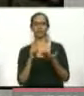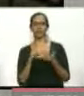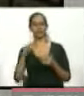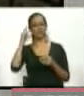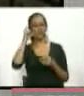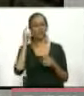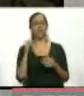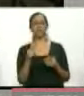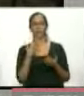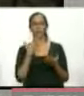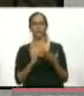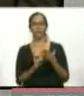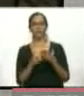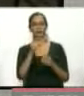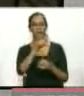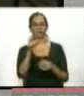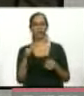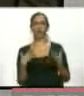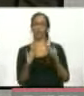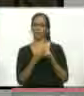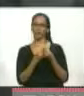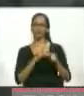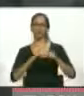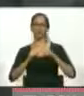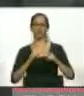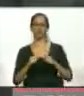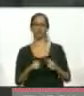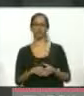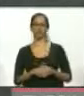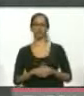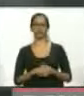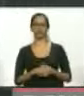en el que pide a la ciudadanía comparte esta movilización